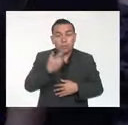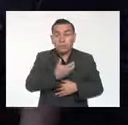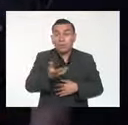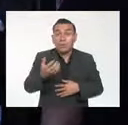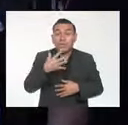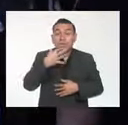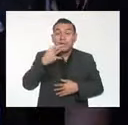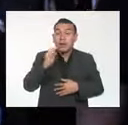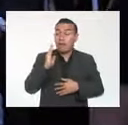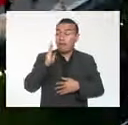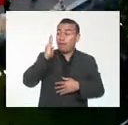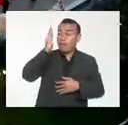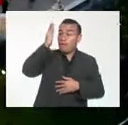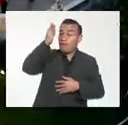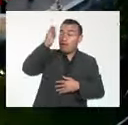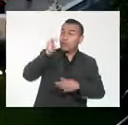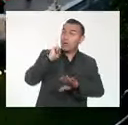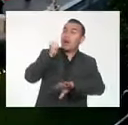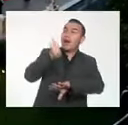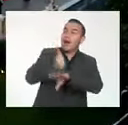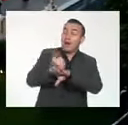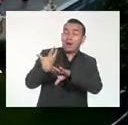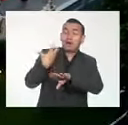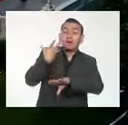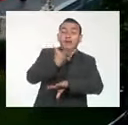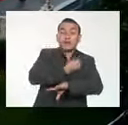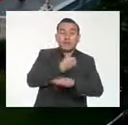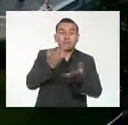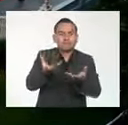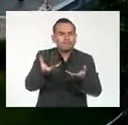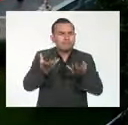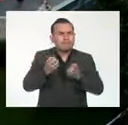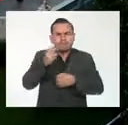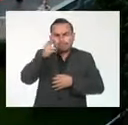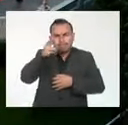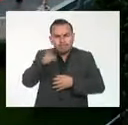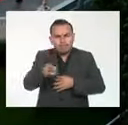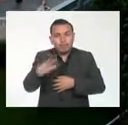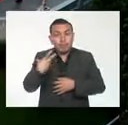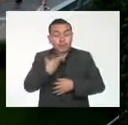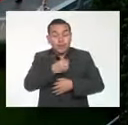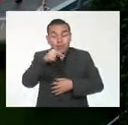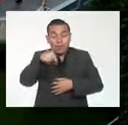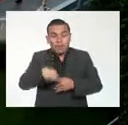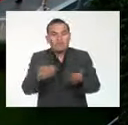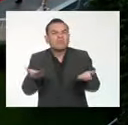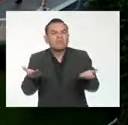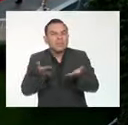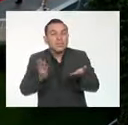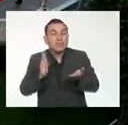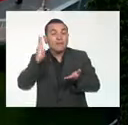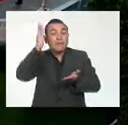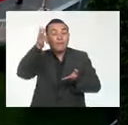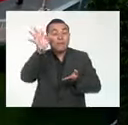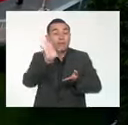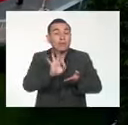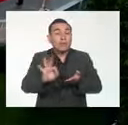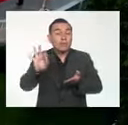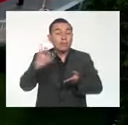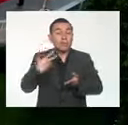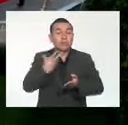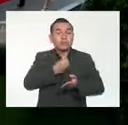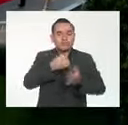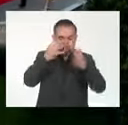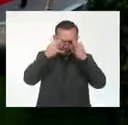en gran manera el país que seremos en el futuro. Siempre ha sido así, siempre lo que hagamos ahora definirá el futuro. Pero este es un momento